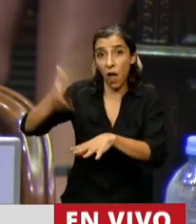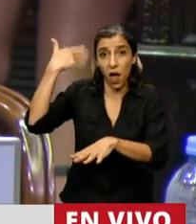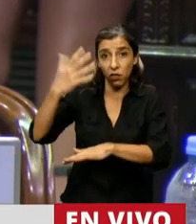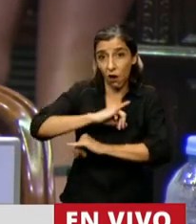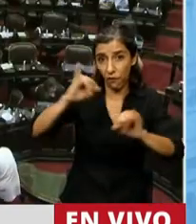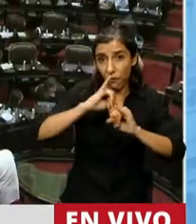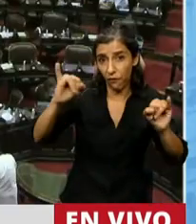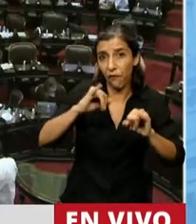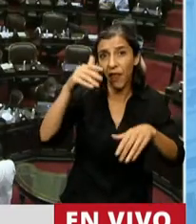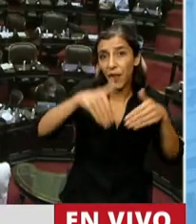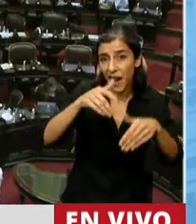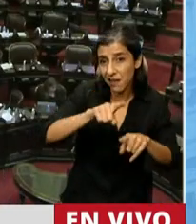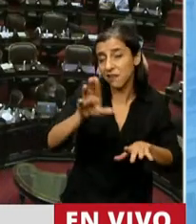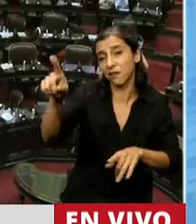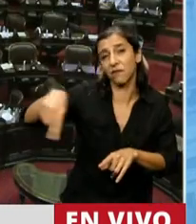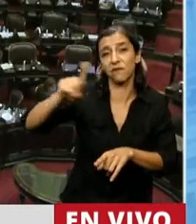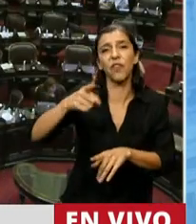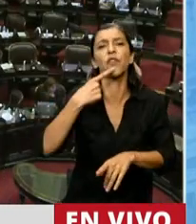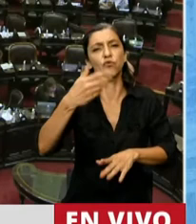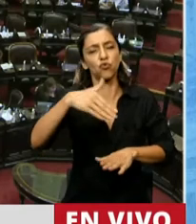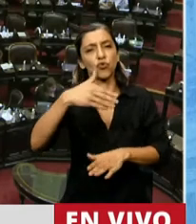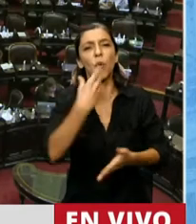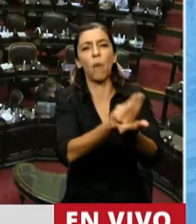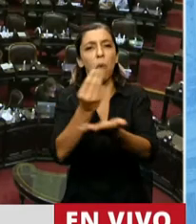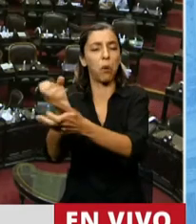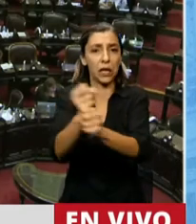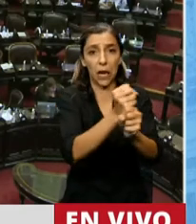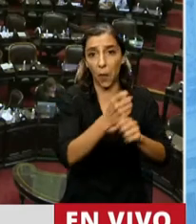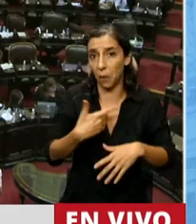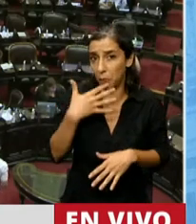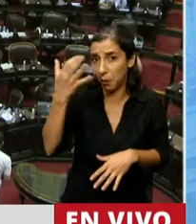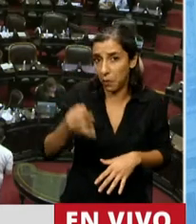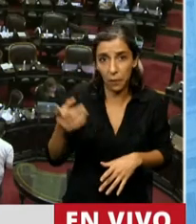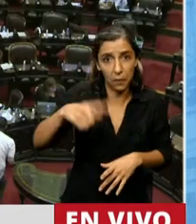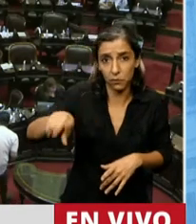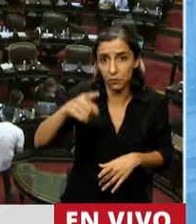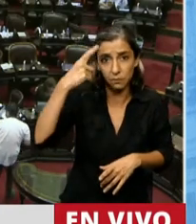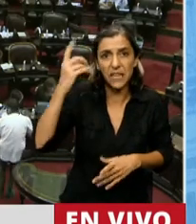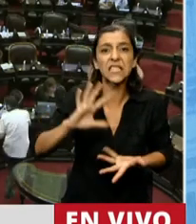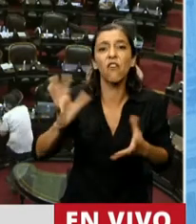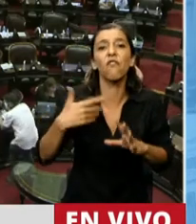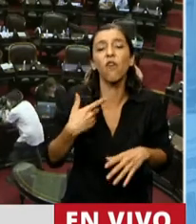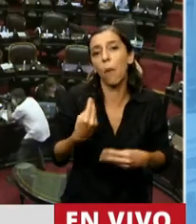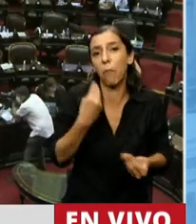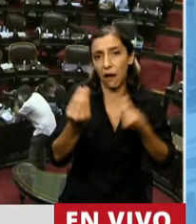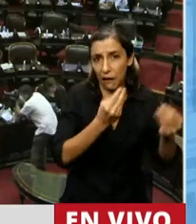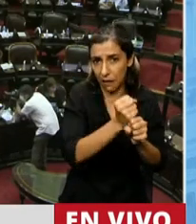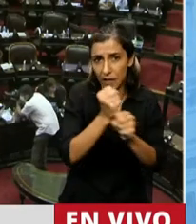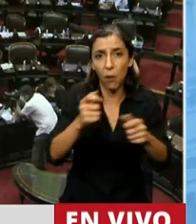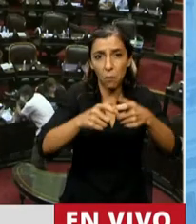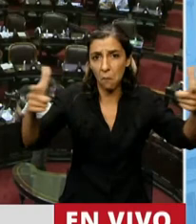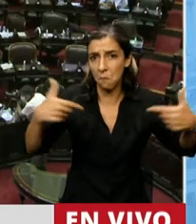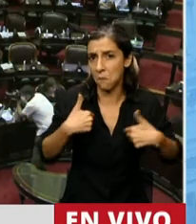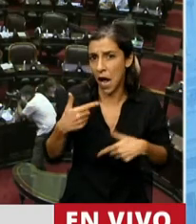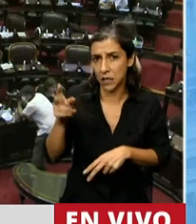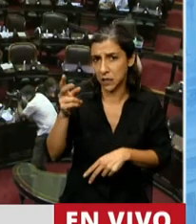ninguno ni de ustedes ni de los sindicalistas ni de los empresarios ni nadie se pone en una mesa a pensar cómo buscamos trabajo que no va a ser sólo